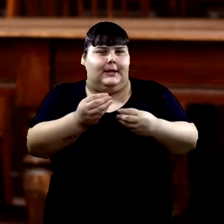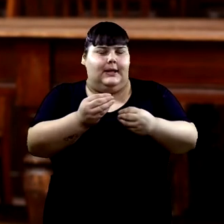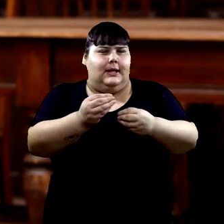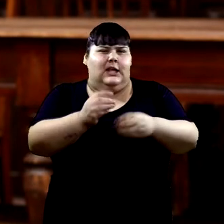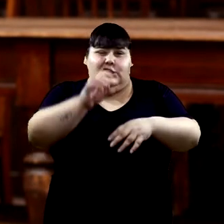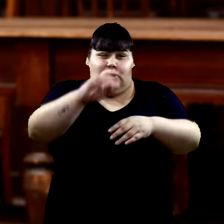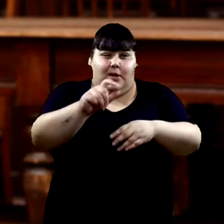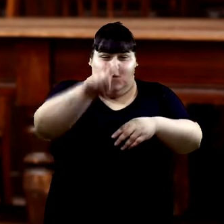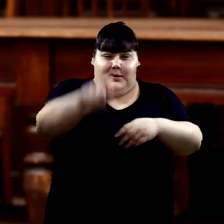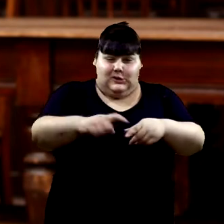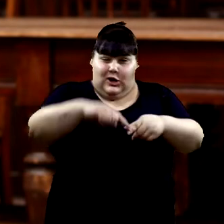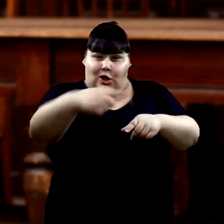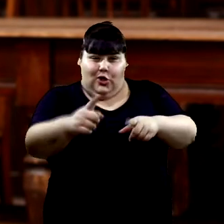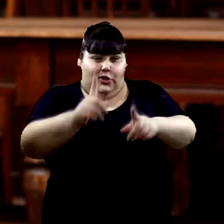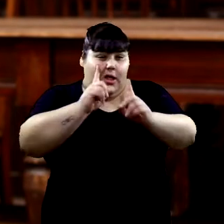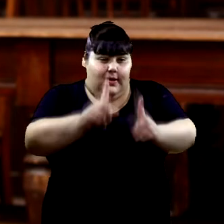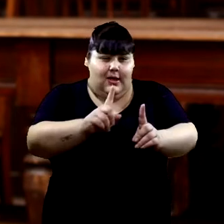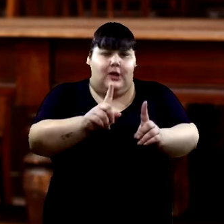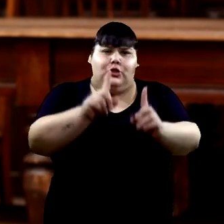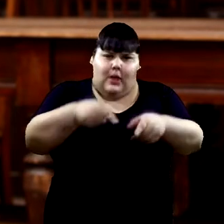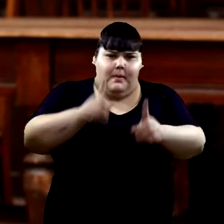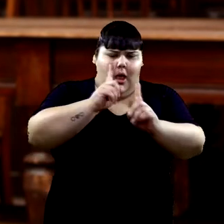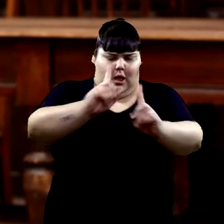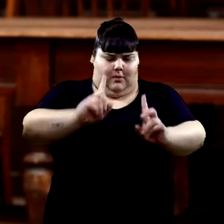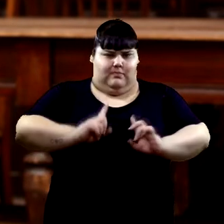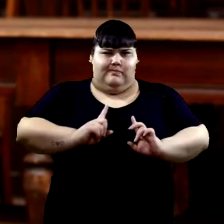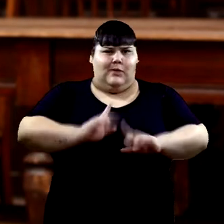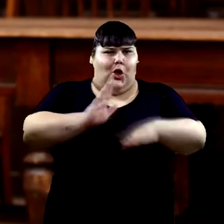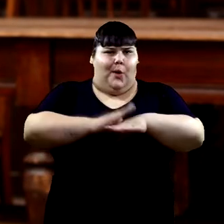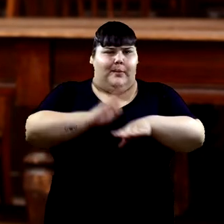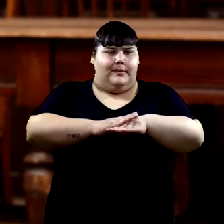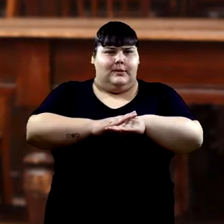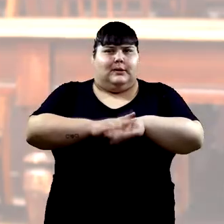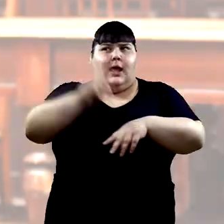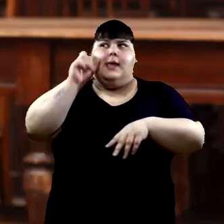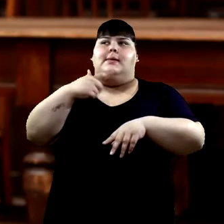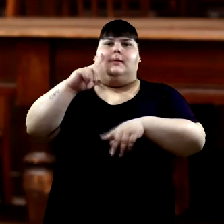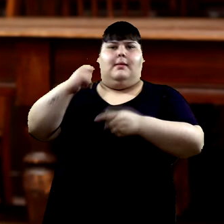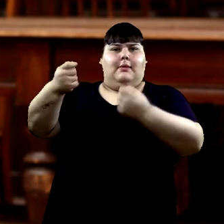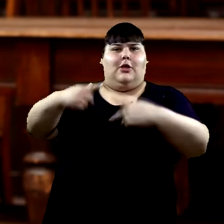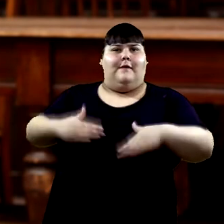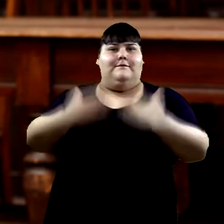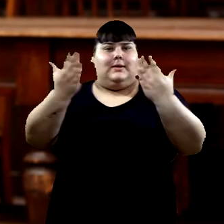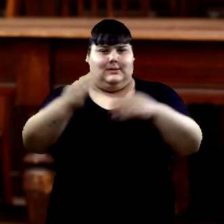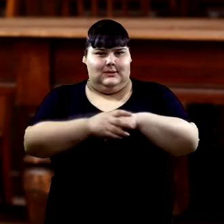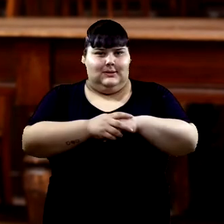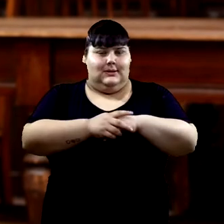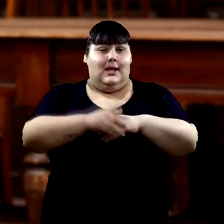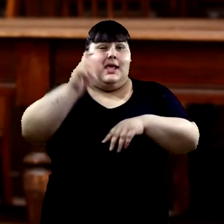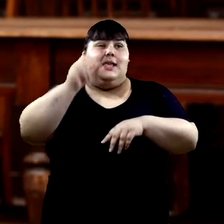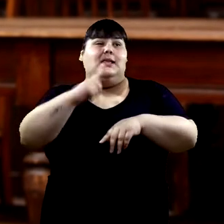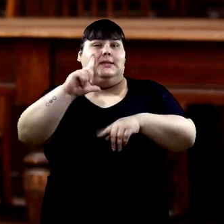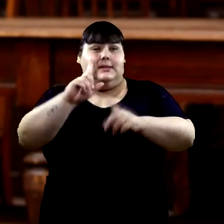no solamente con el otro, sino con uno. Yo creo que a mí la ESI me hizo feliz también. Se ocupa mucho desde el